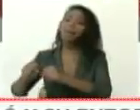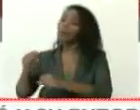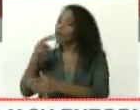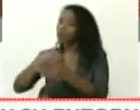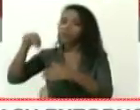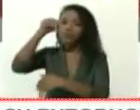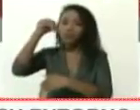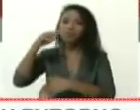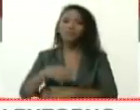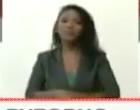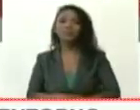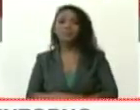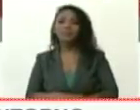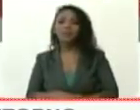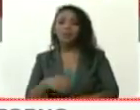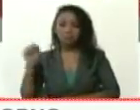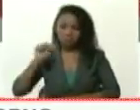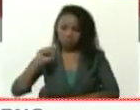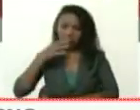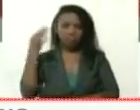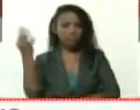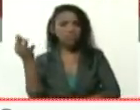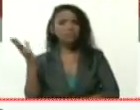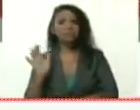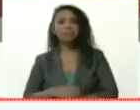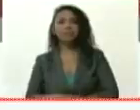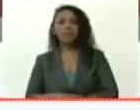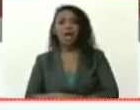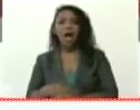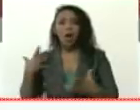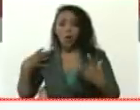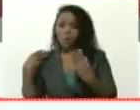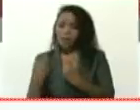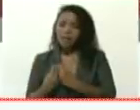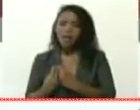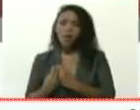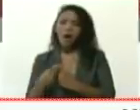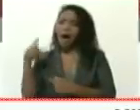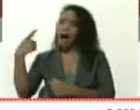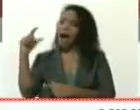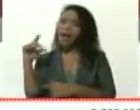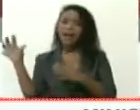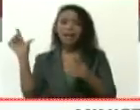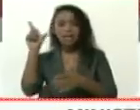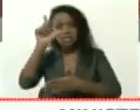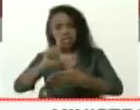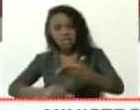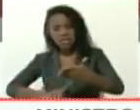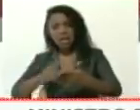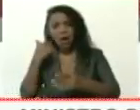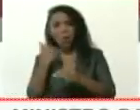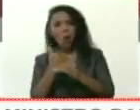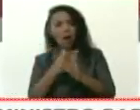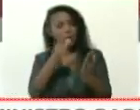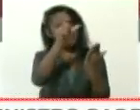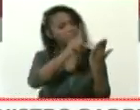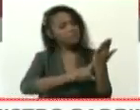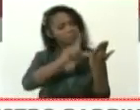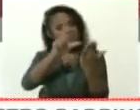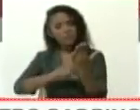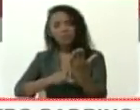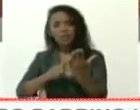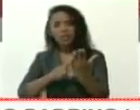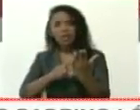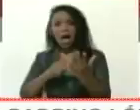norteamericano. Pero si es verdad, hay compañeros que están en listas, que están con órdenes de captura,